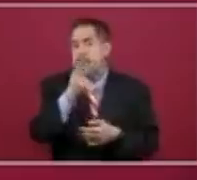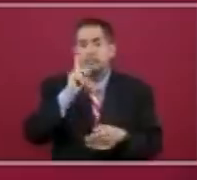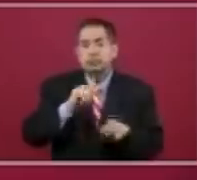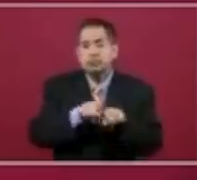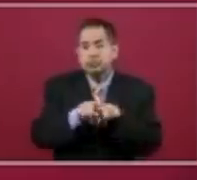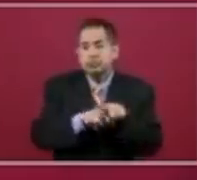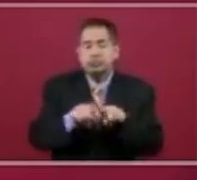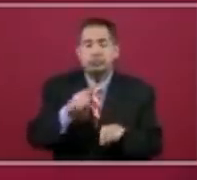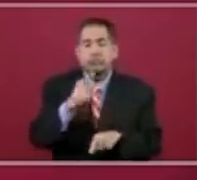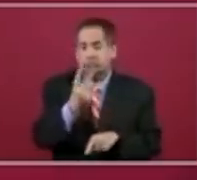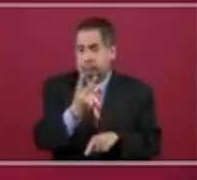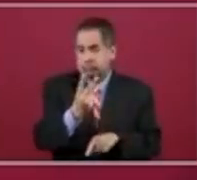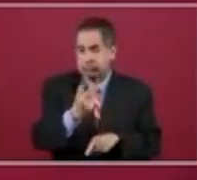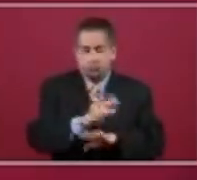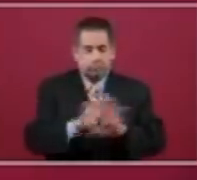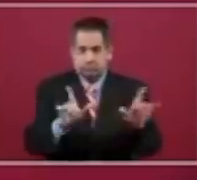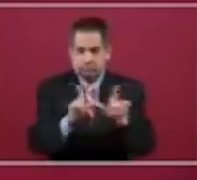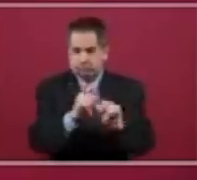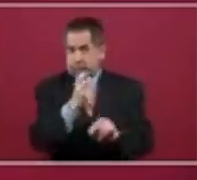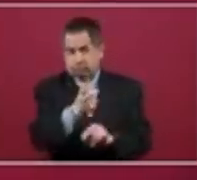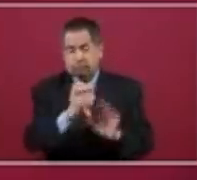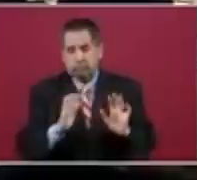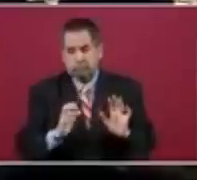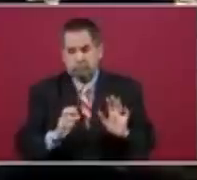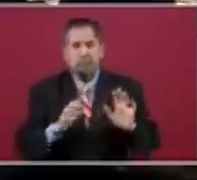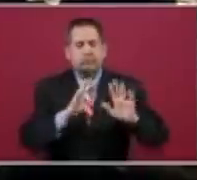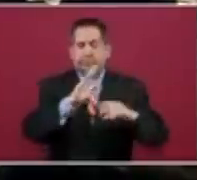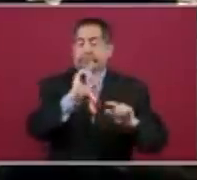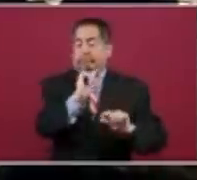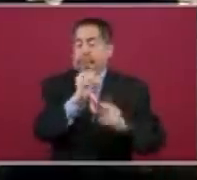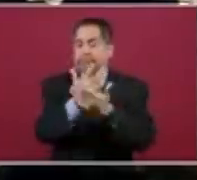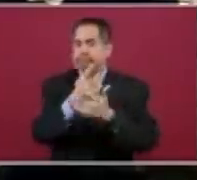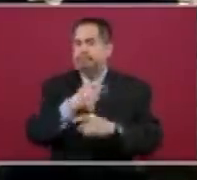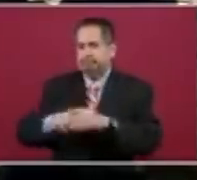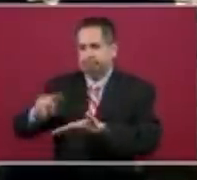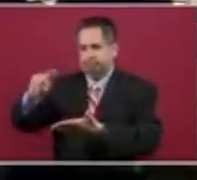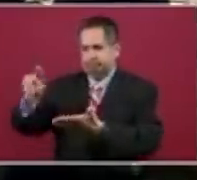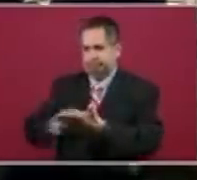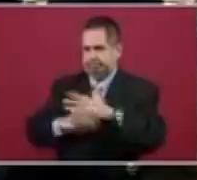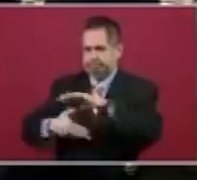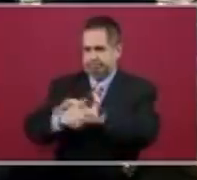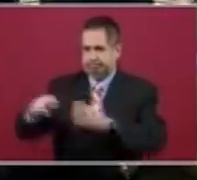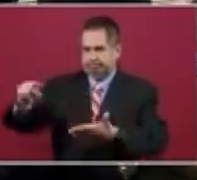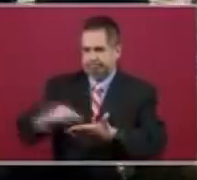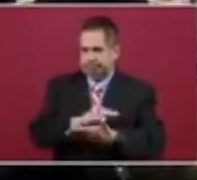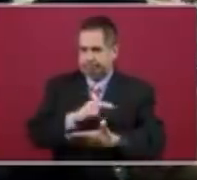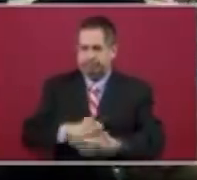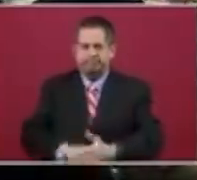hermanas. Eso fue. Entonces, vamos a firmar el acuerdo.